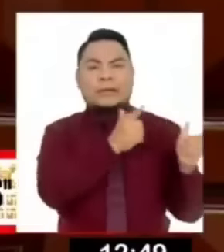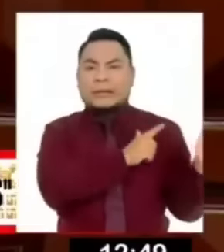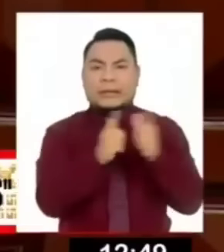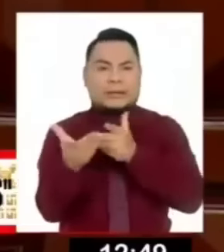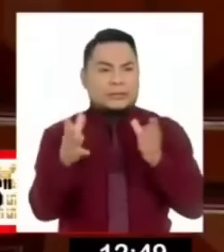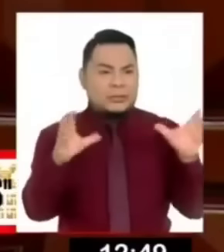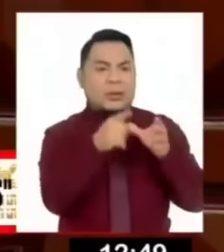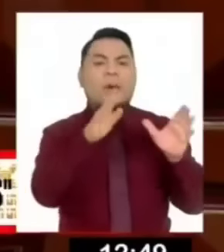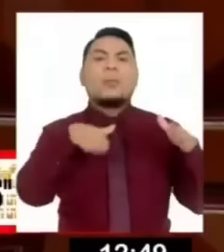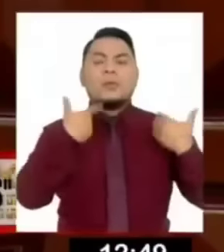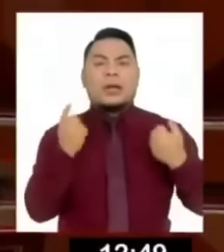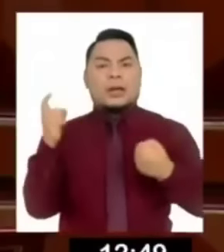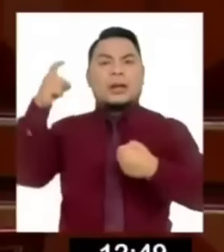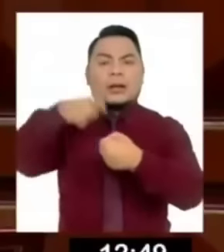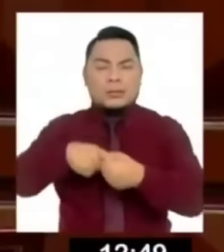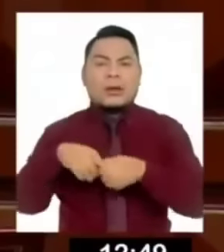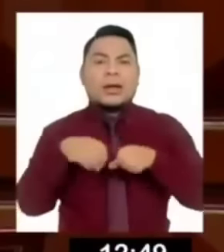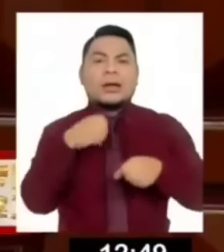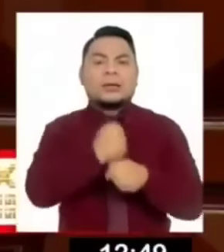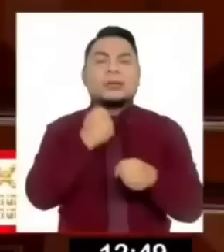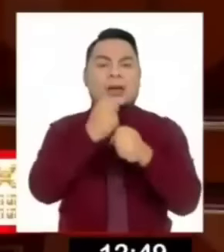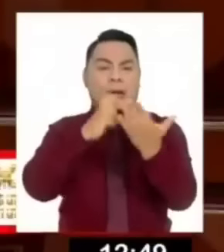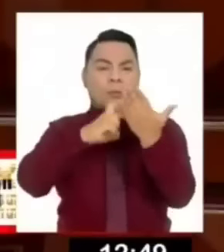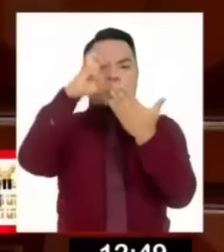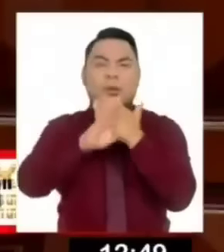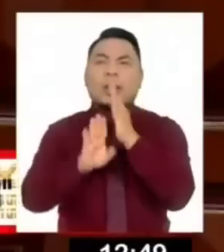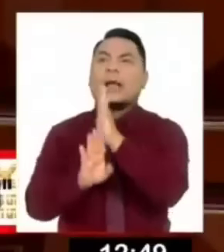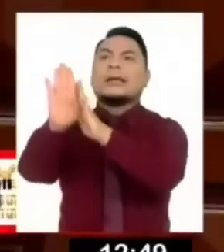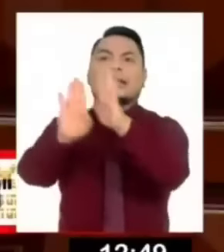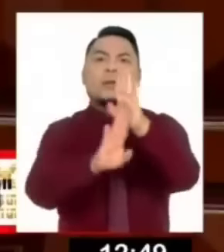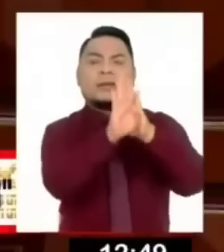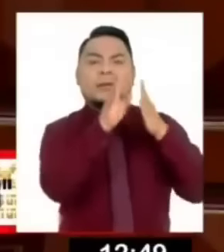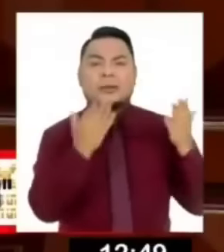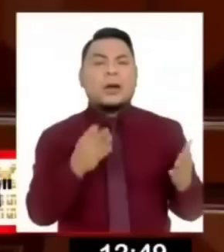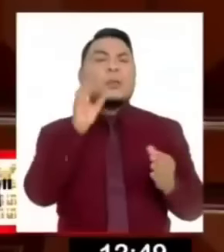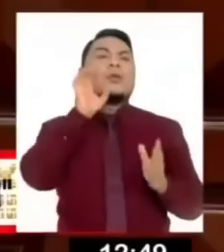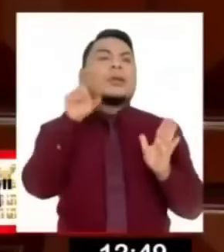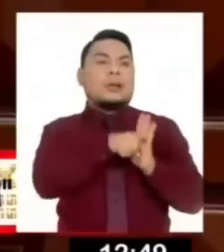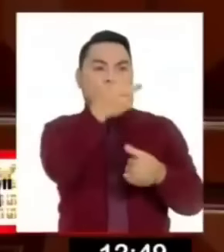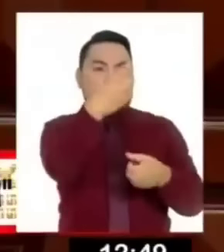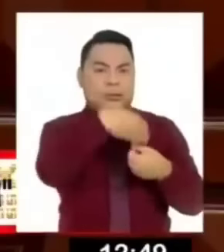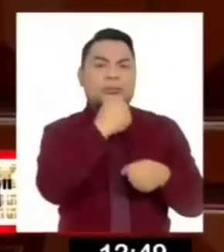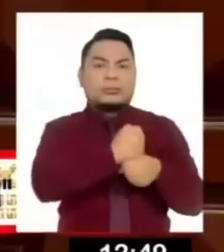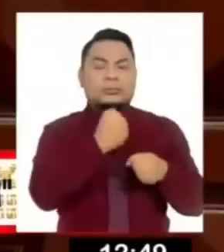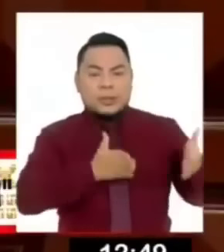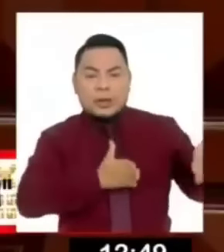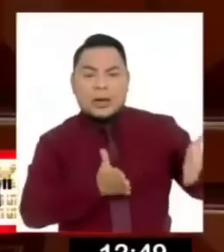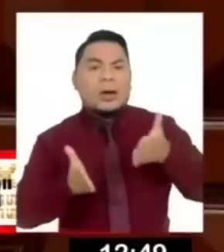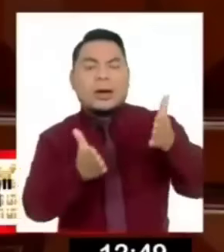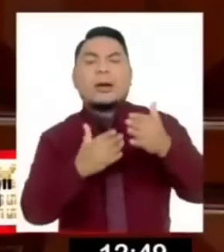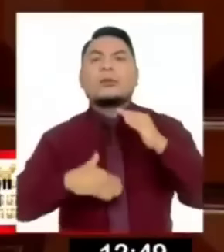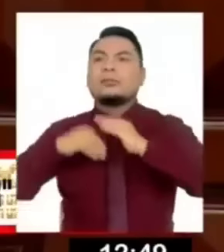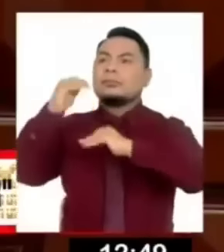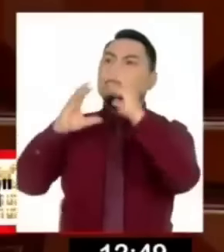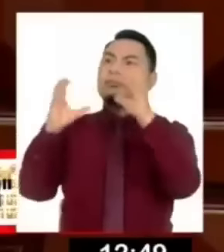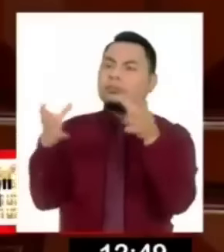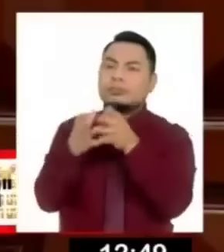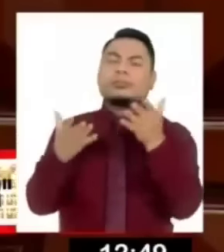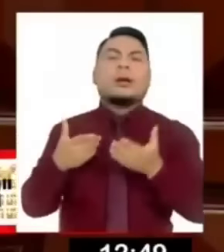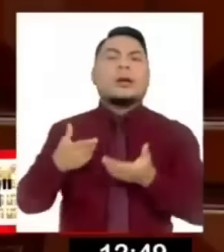disponible pueda participar en la ejecución de proyectos de desarrollo como caminos, obras de ingeniería,